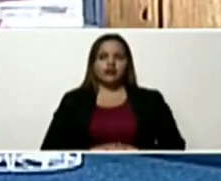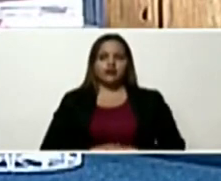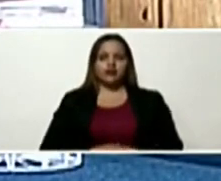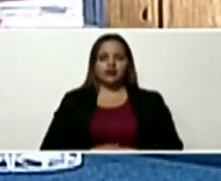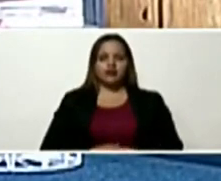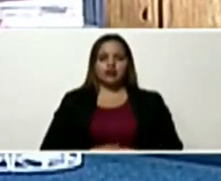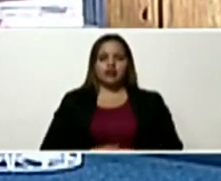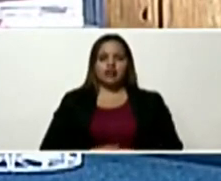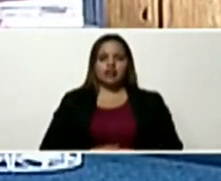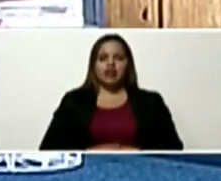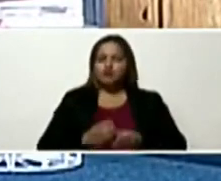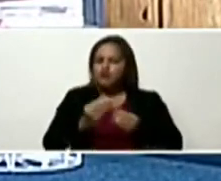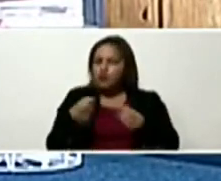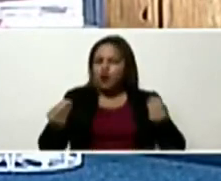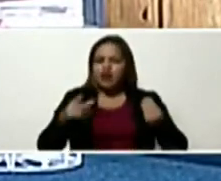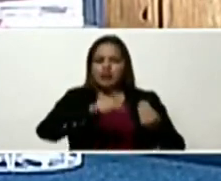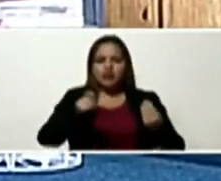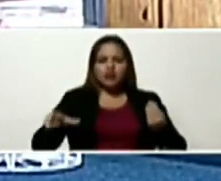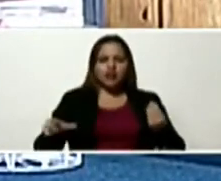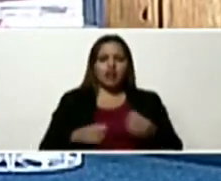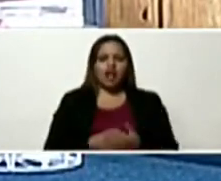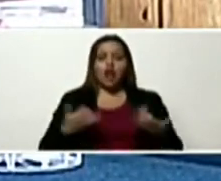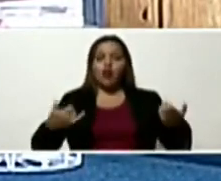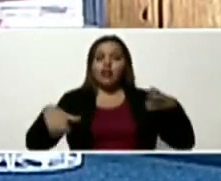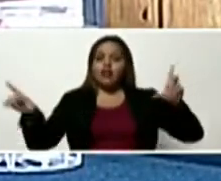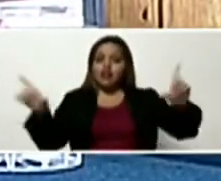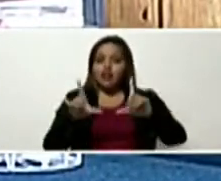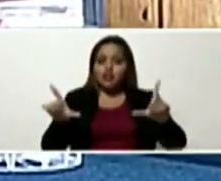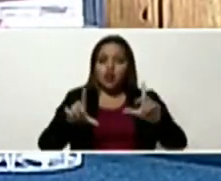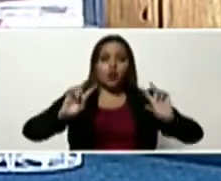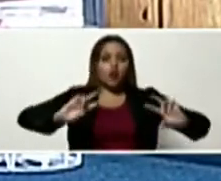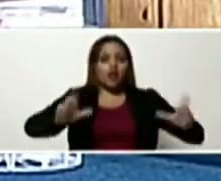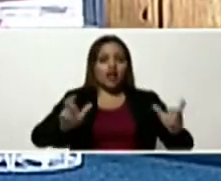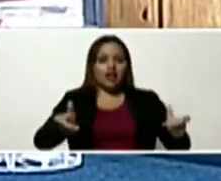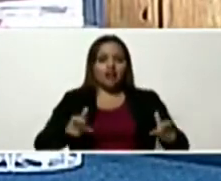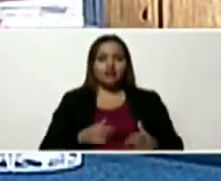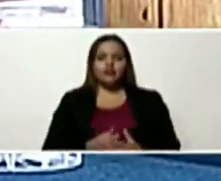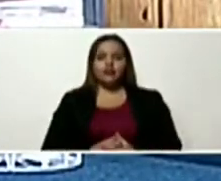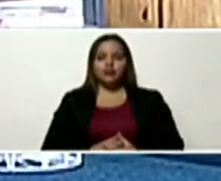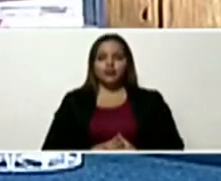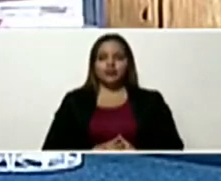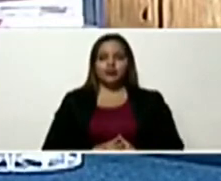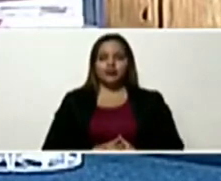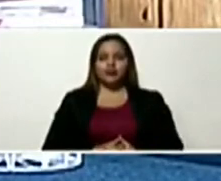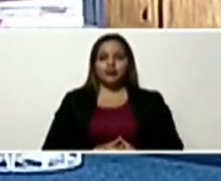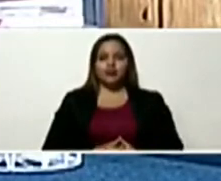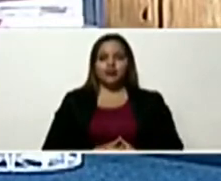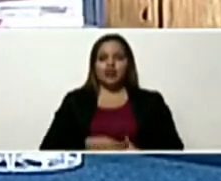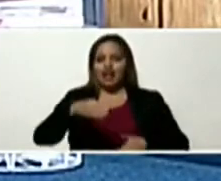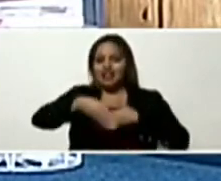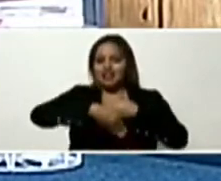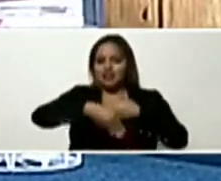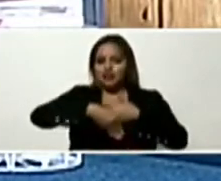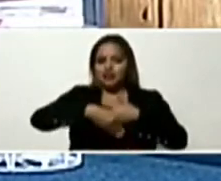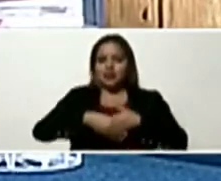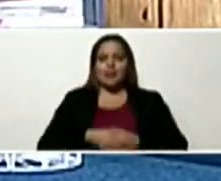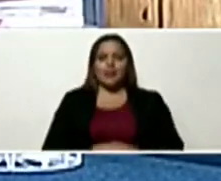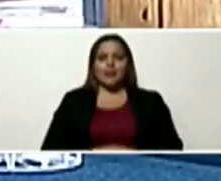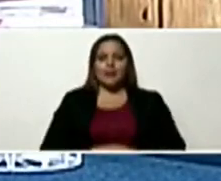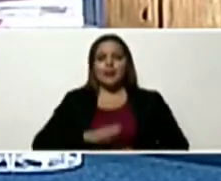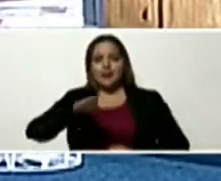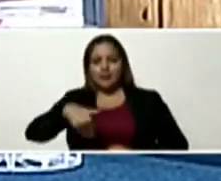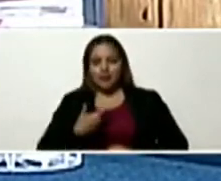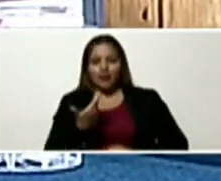de miles de personas a través de la televisión, la radio, a través de las redes sociales, le